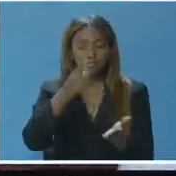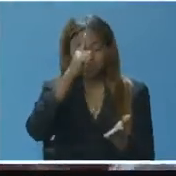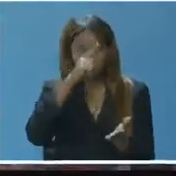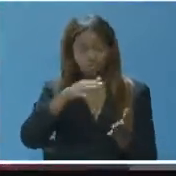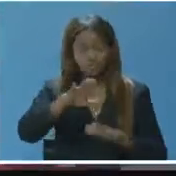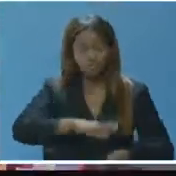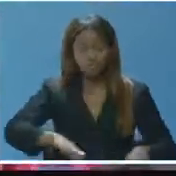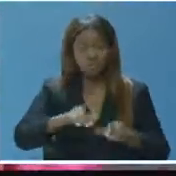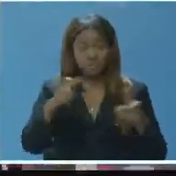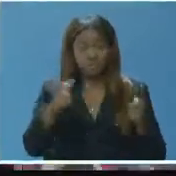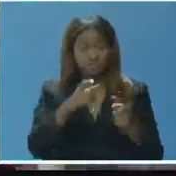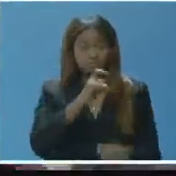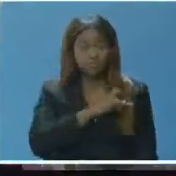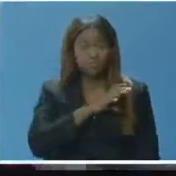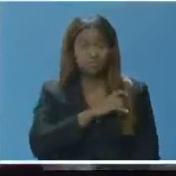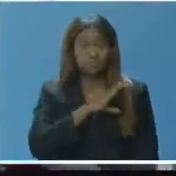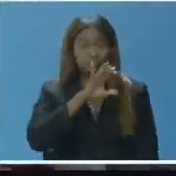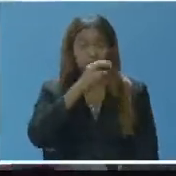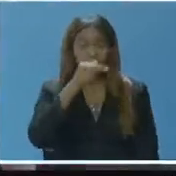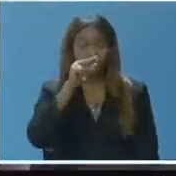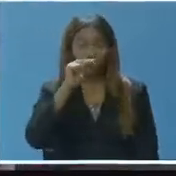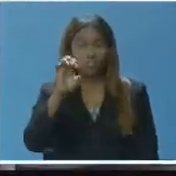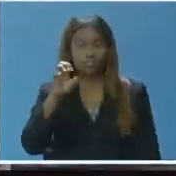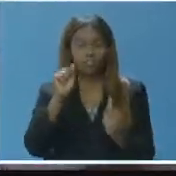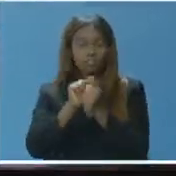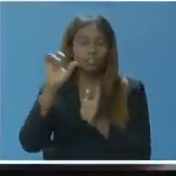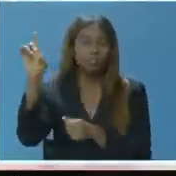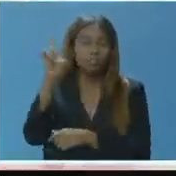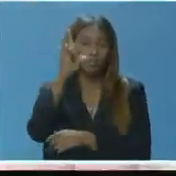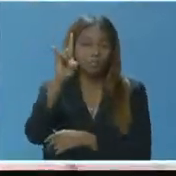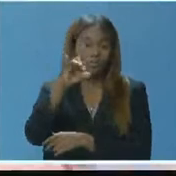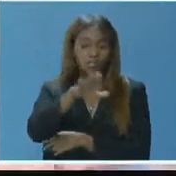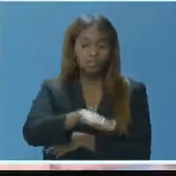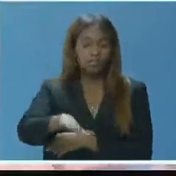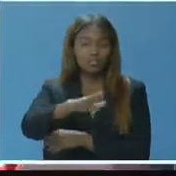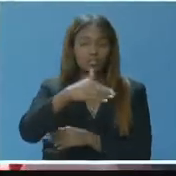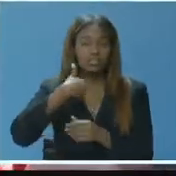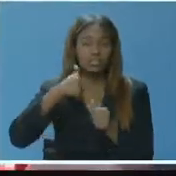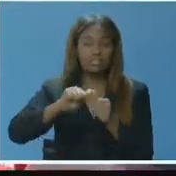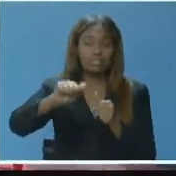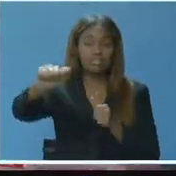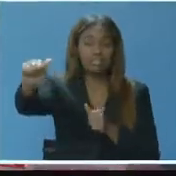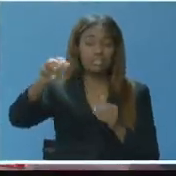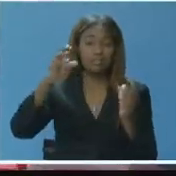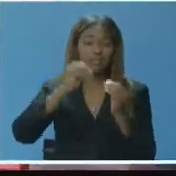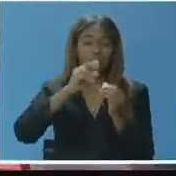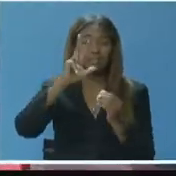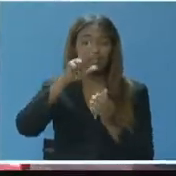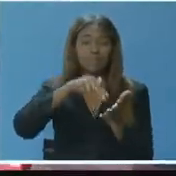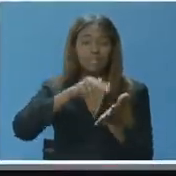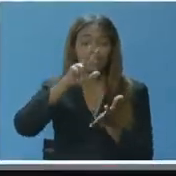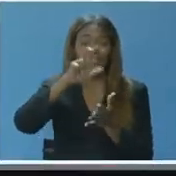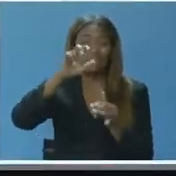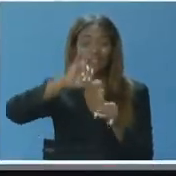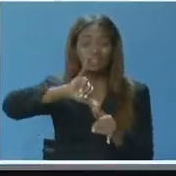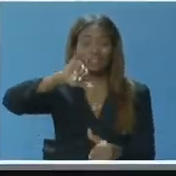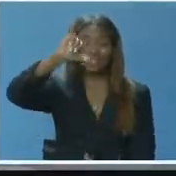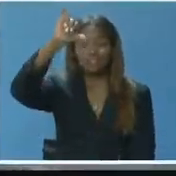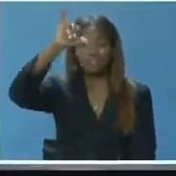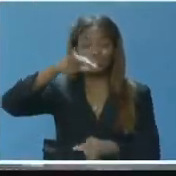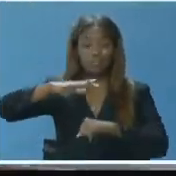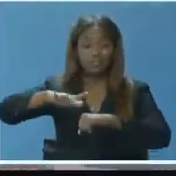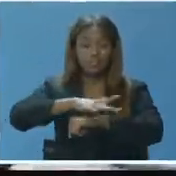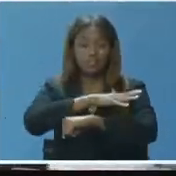pequeña localidad chilena Colchane y Bolivia, una zona andina a más de 3.600 metros de altura sobre el nivel del